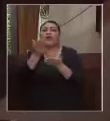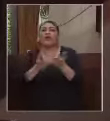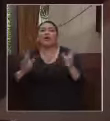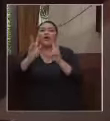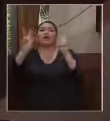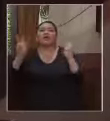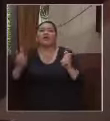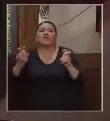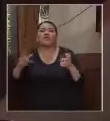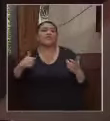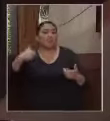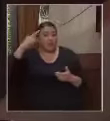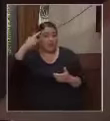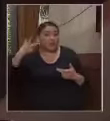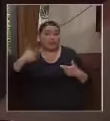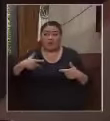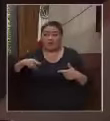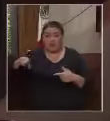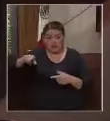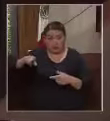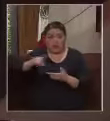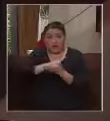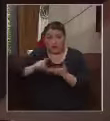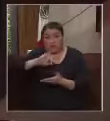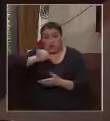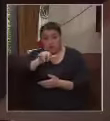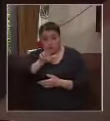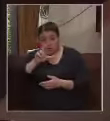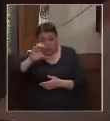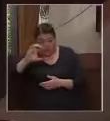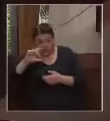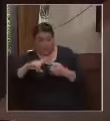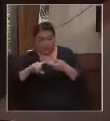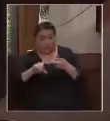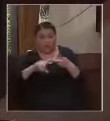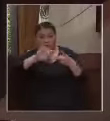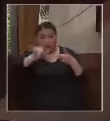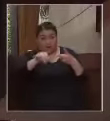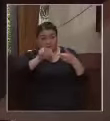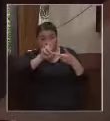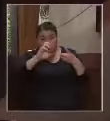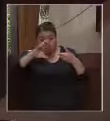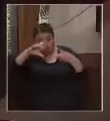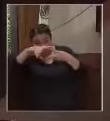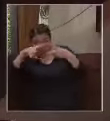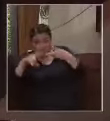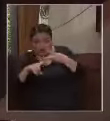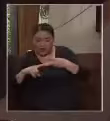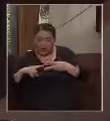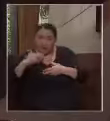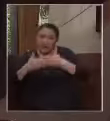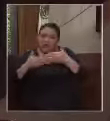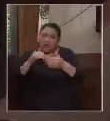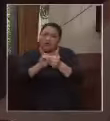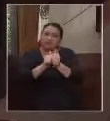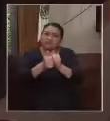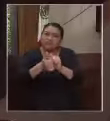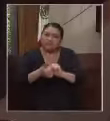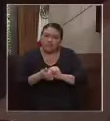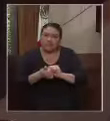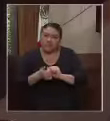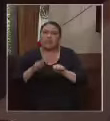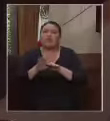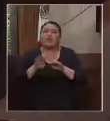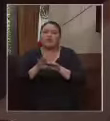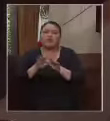juicios de estricto derecho, que se trata del JRC y del REC, me parece que ha habido una evolución en torno a la forma en que estos han,